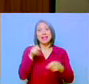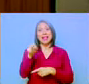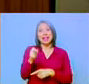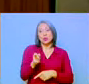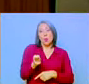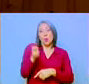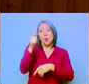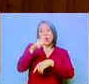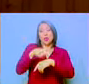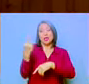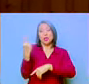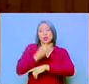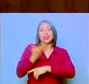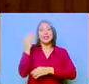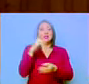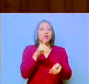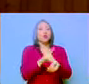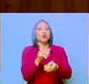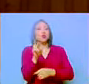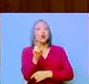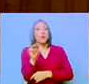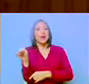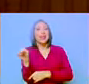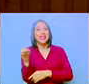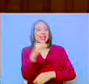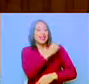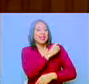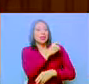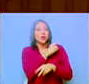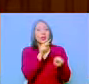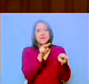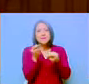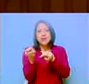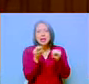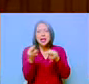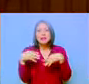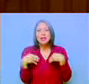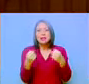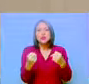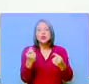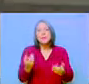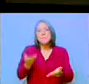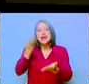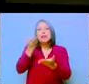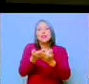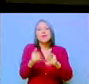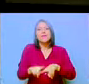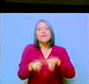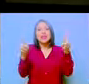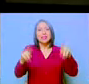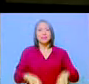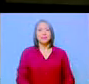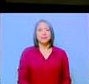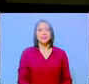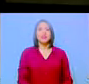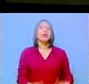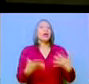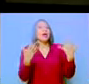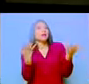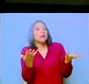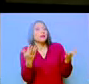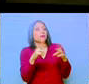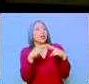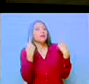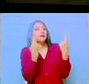el doctor rodrigo marín director de vigilancia de la salud planteó otro panorama es decir le mandan a los jugadores los